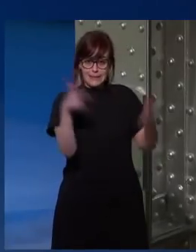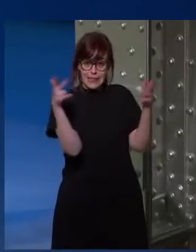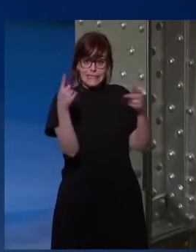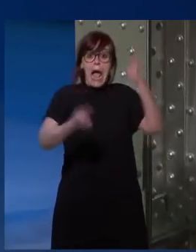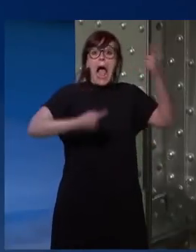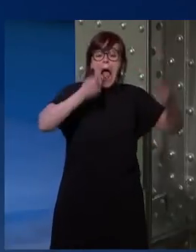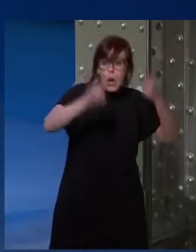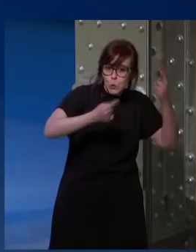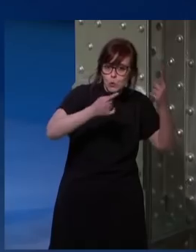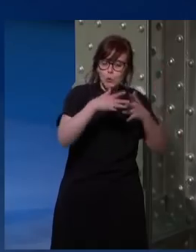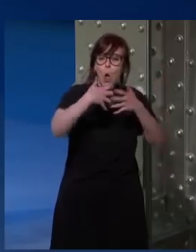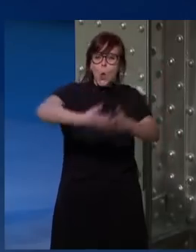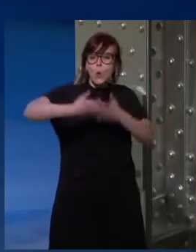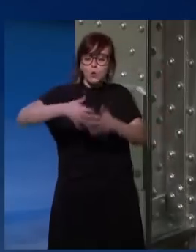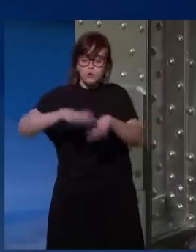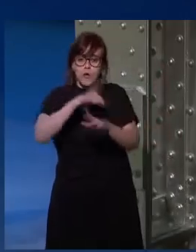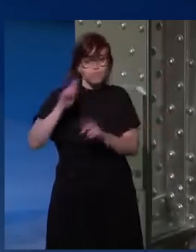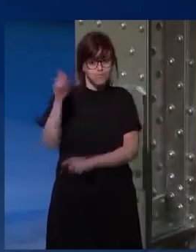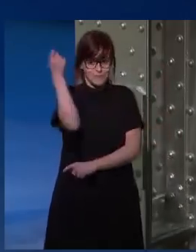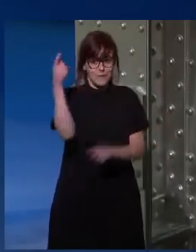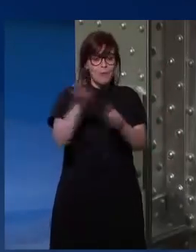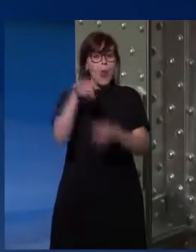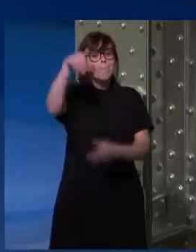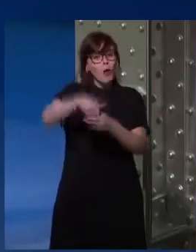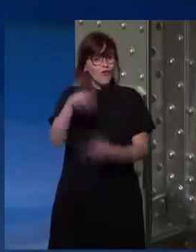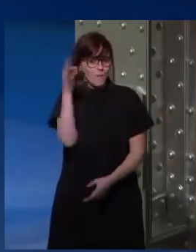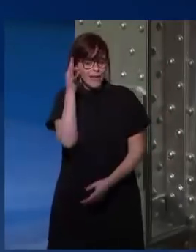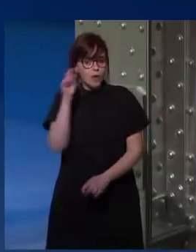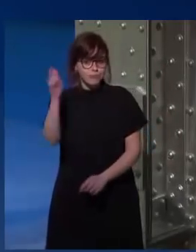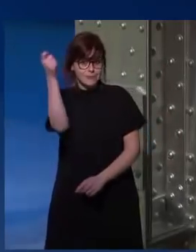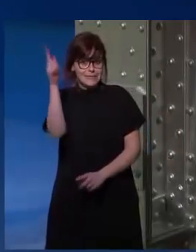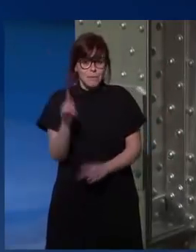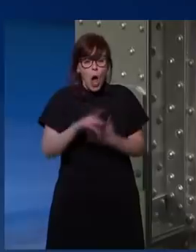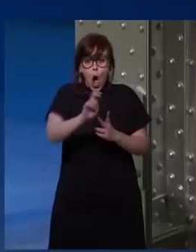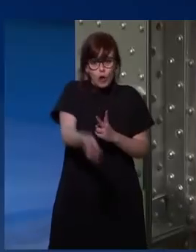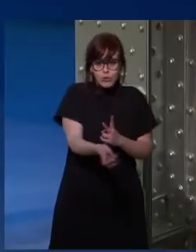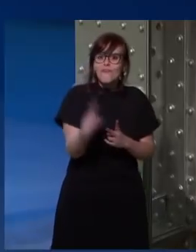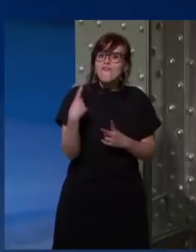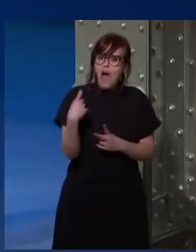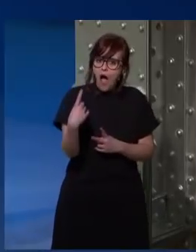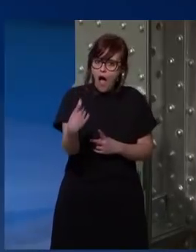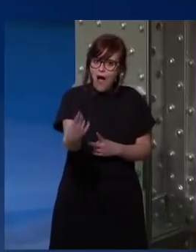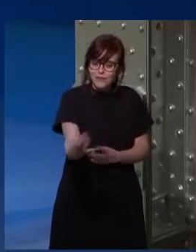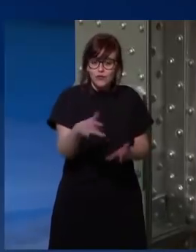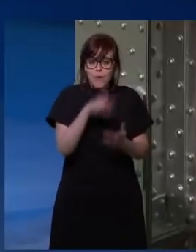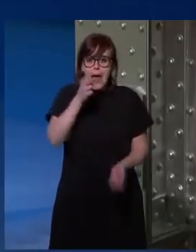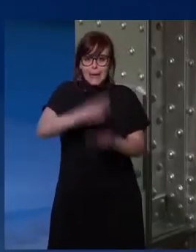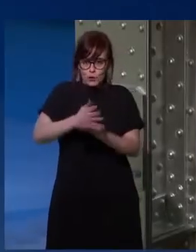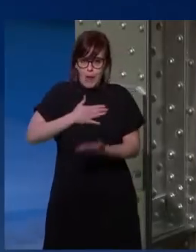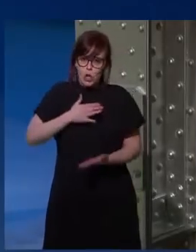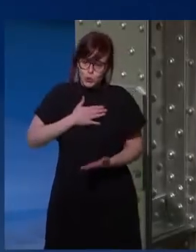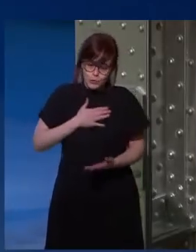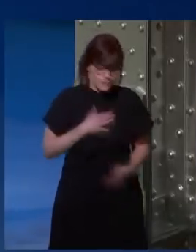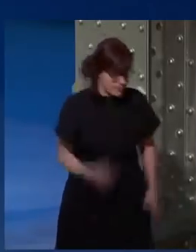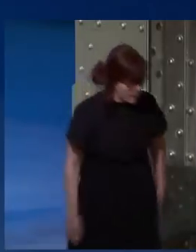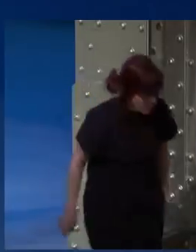Y en algunos, pues son luchas que se culminaron, como por ejemplo es el voto femenino, pero hay otras luchas que no, que están pendientes y que aún siguen siendo retos para nosotras,